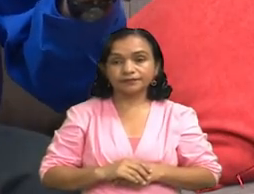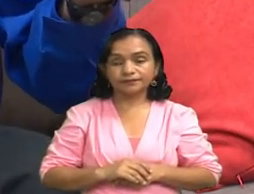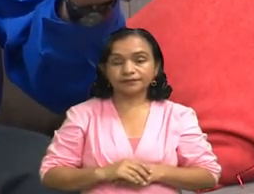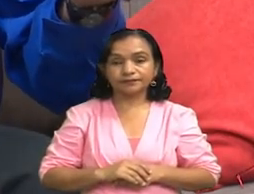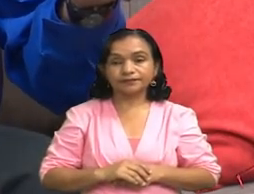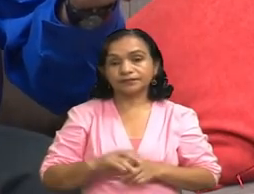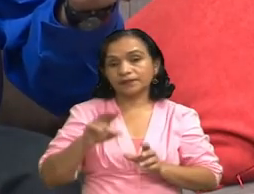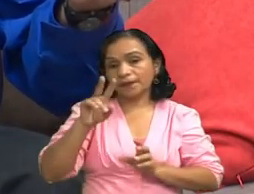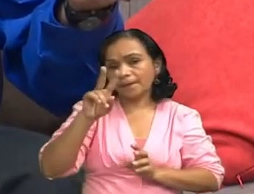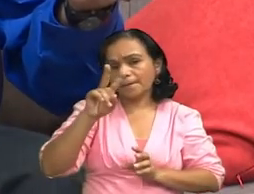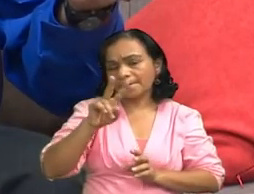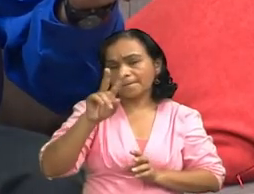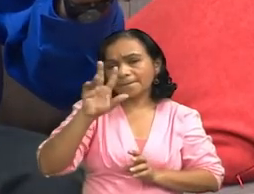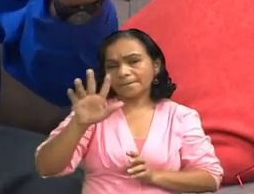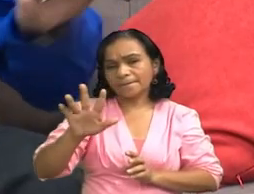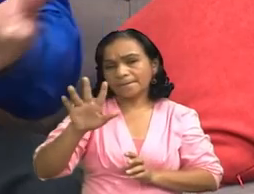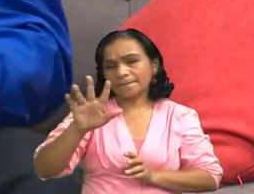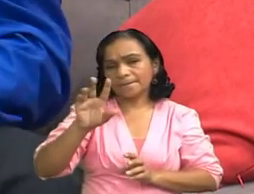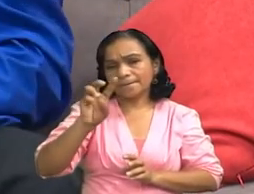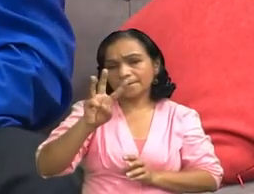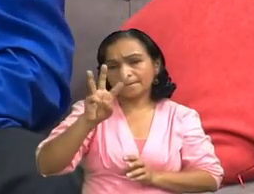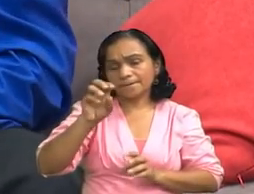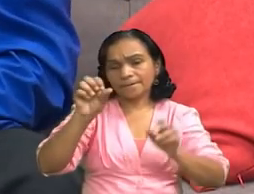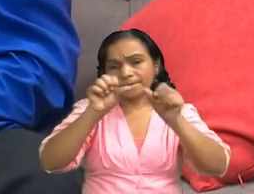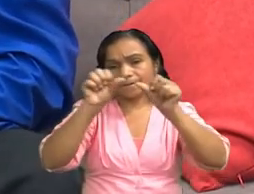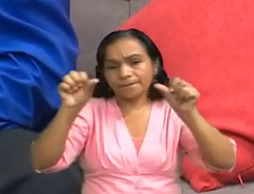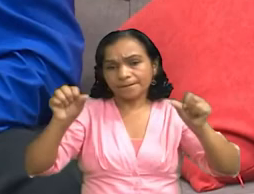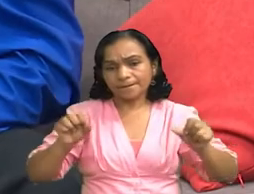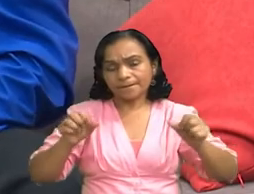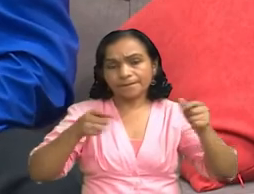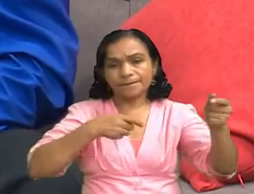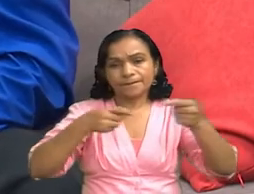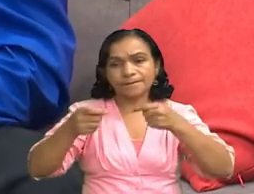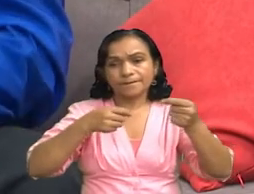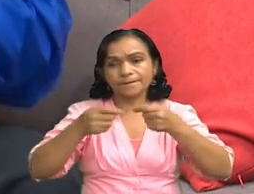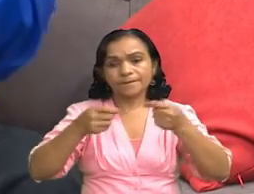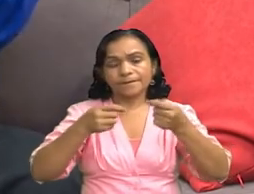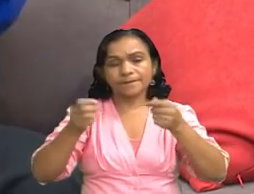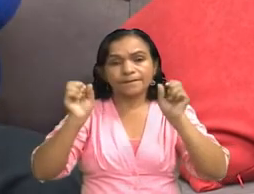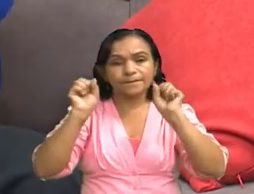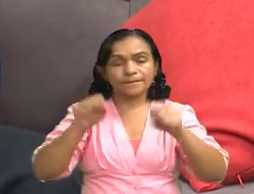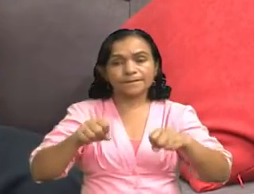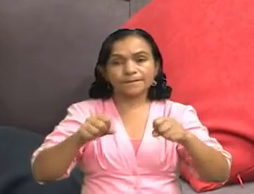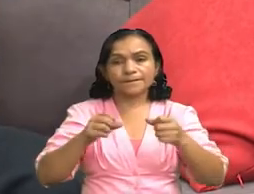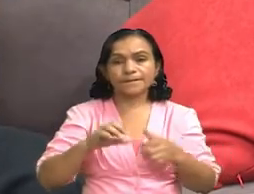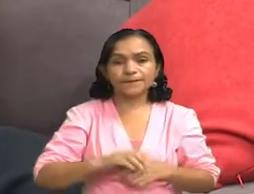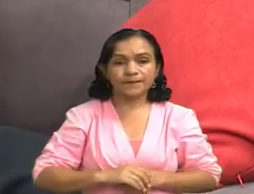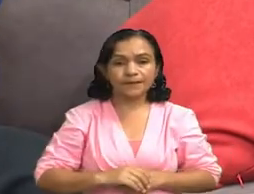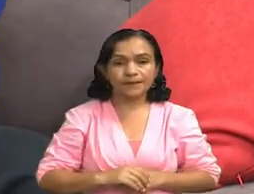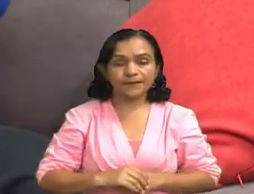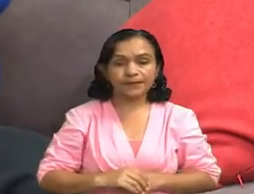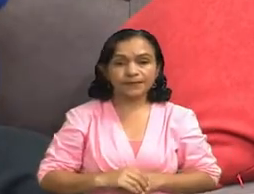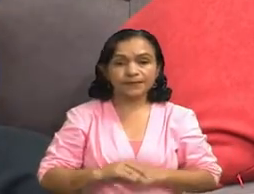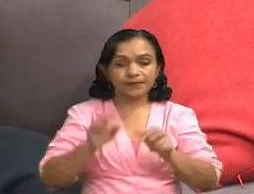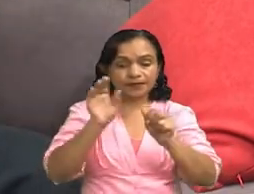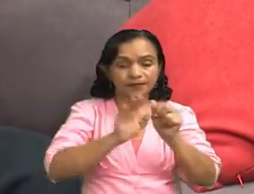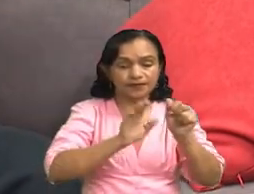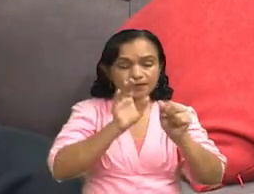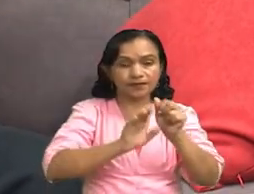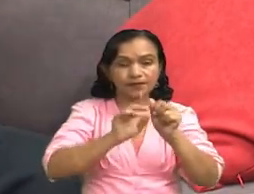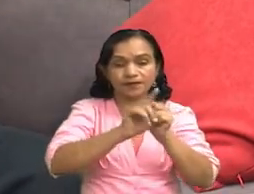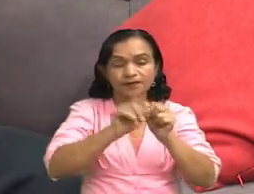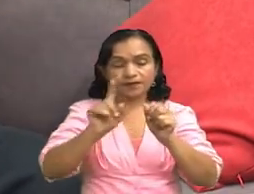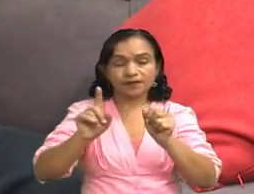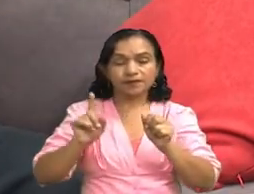unos 25 a 30 mil animales van a copiar para engorde, para tener su filop. Porque okay. Cada matadero tiene su